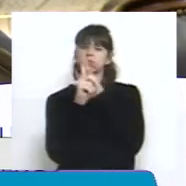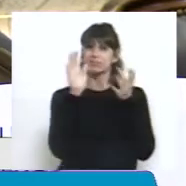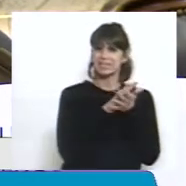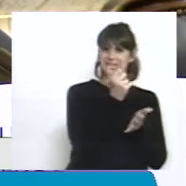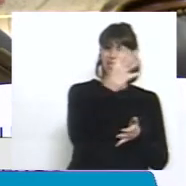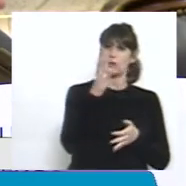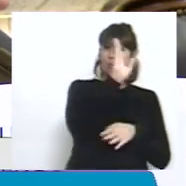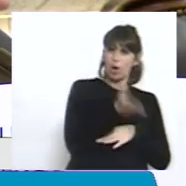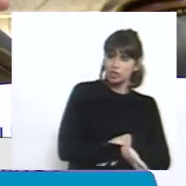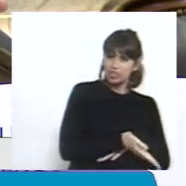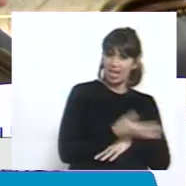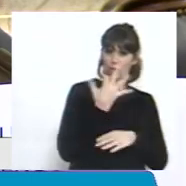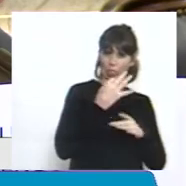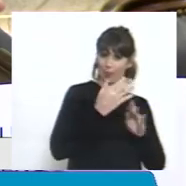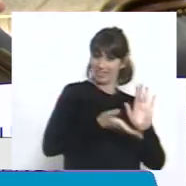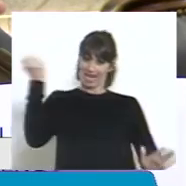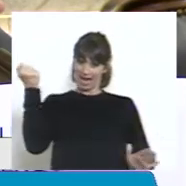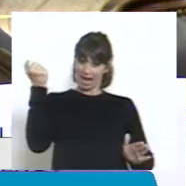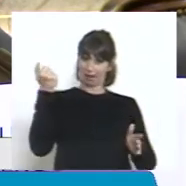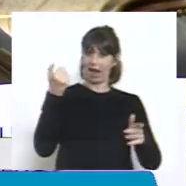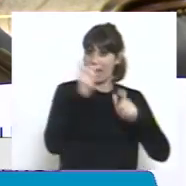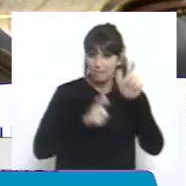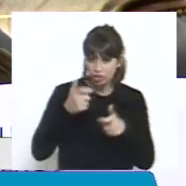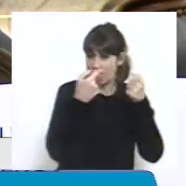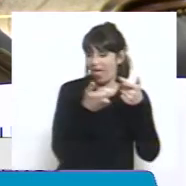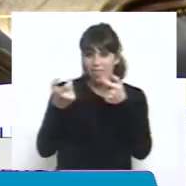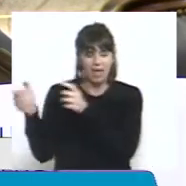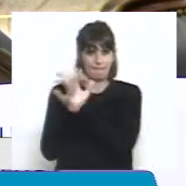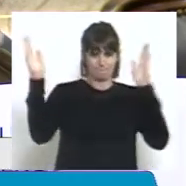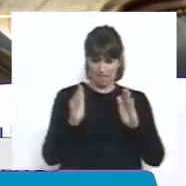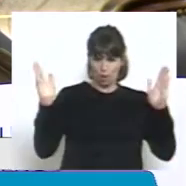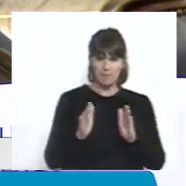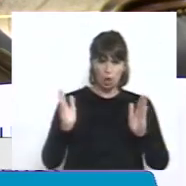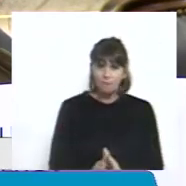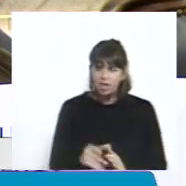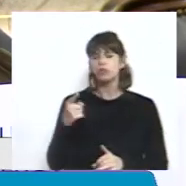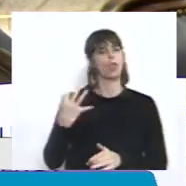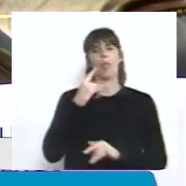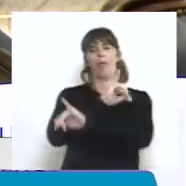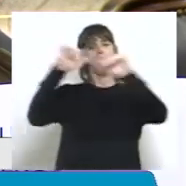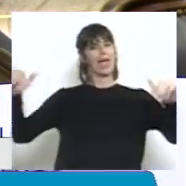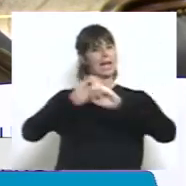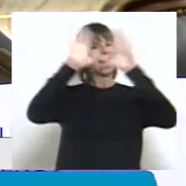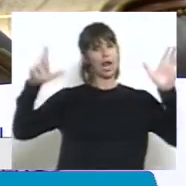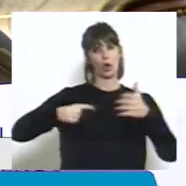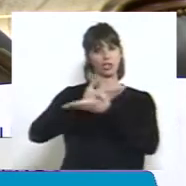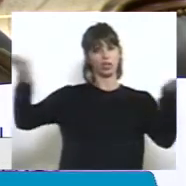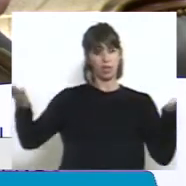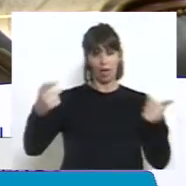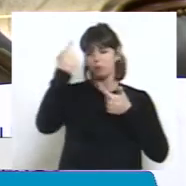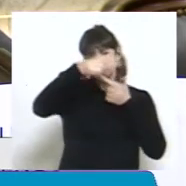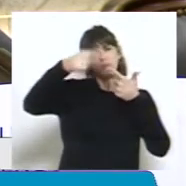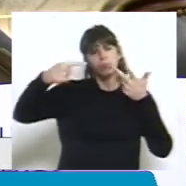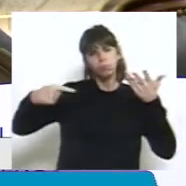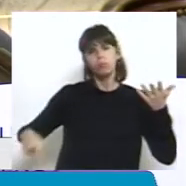64%. Y eso hay que decírselo claramente a la población, al conjunto de la sociedad. Por todas estas consideraciones y muchas más